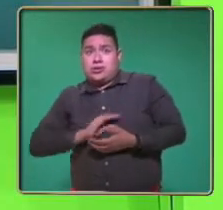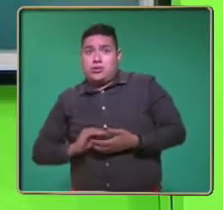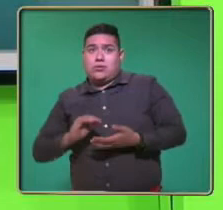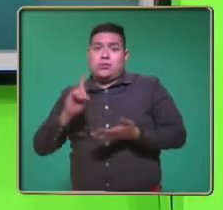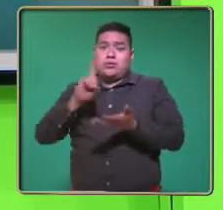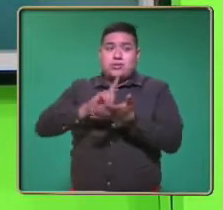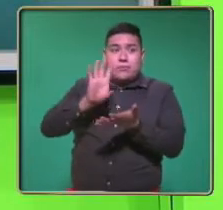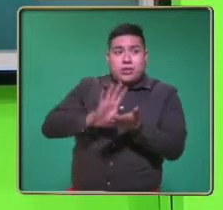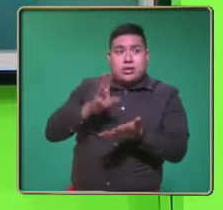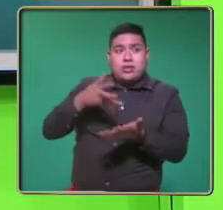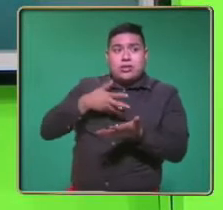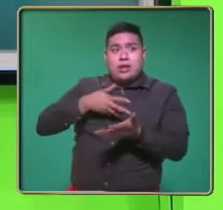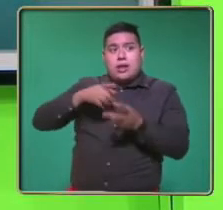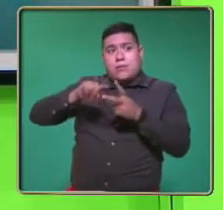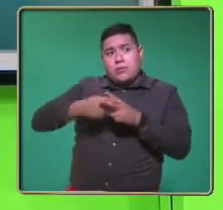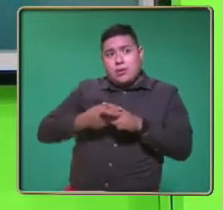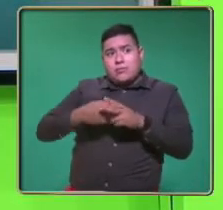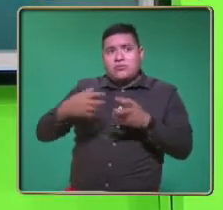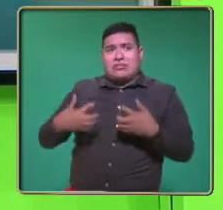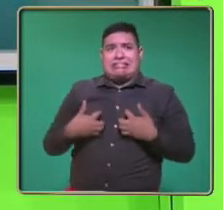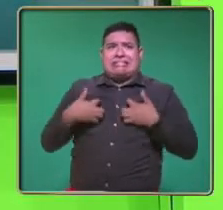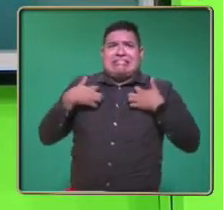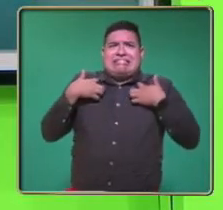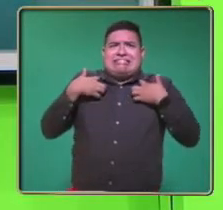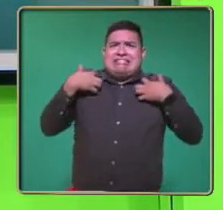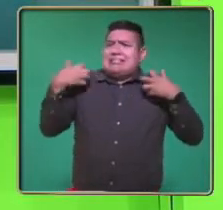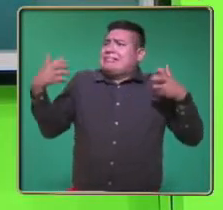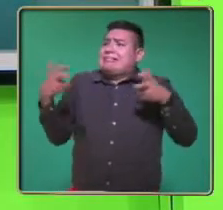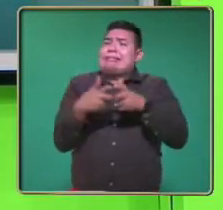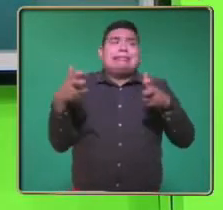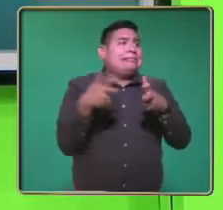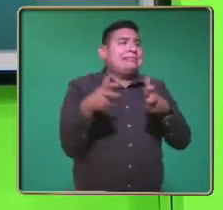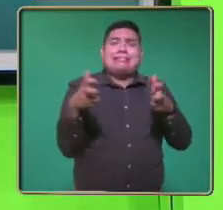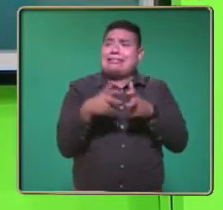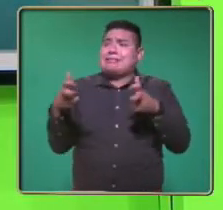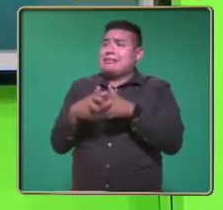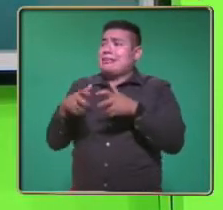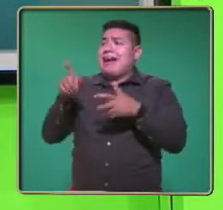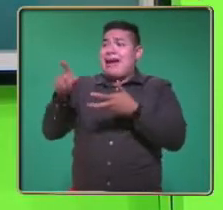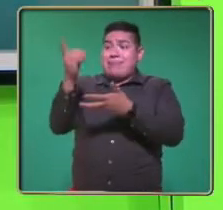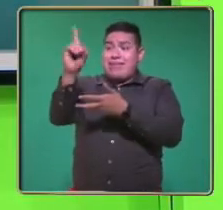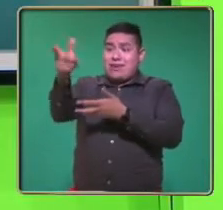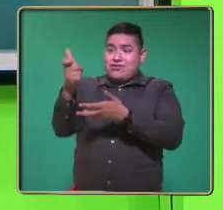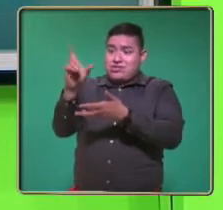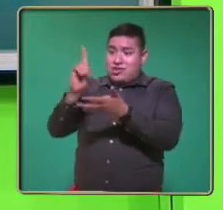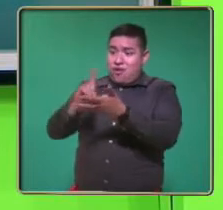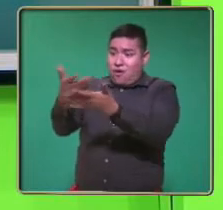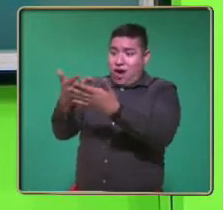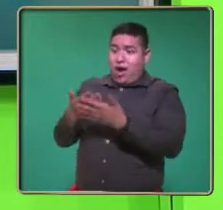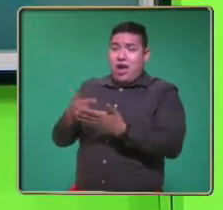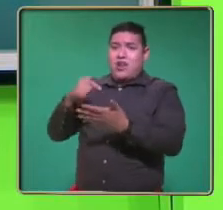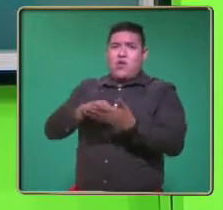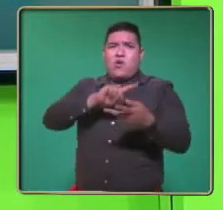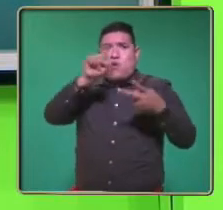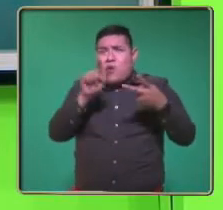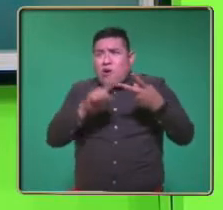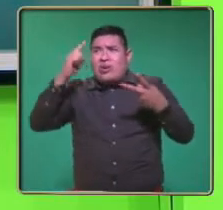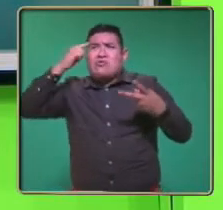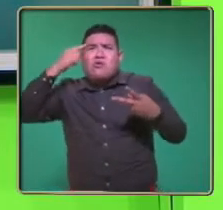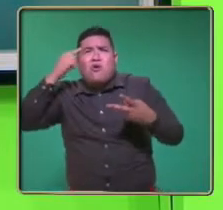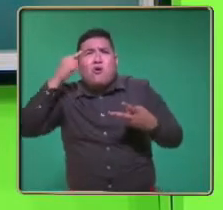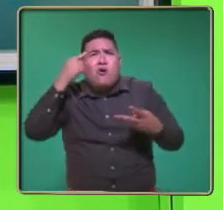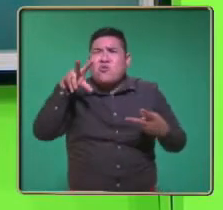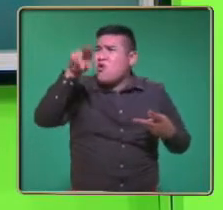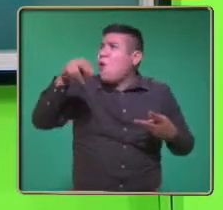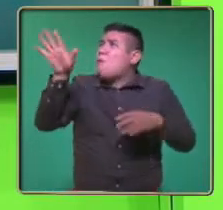discapacidad. Empezamos con la crisis desde el primer momento en que te dicen que tiene algo. Después pasamos a un enojo, una negación de